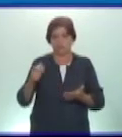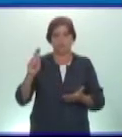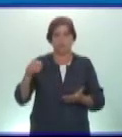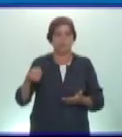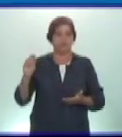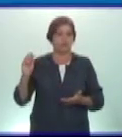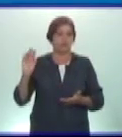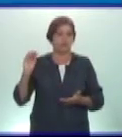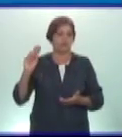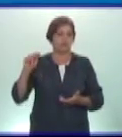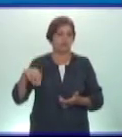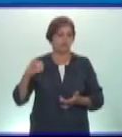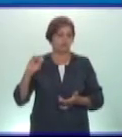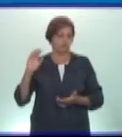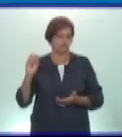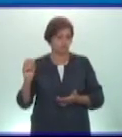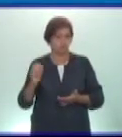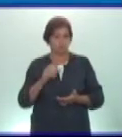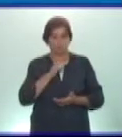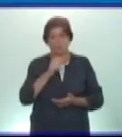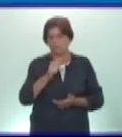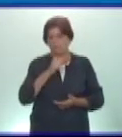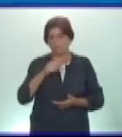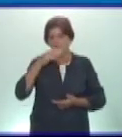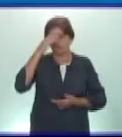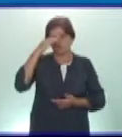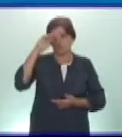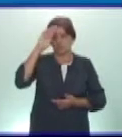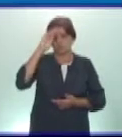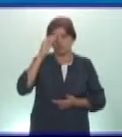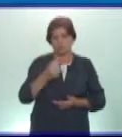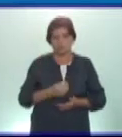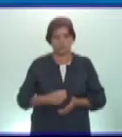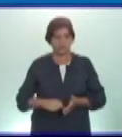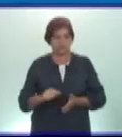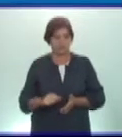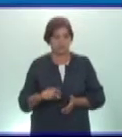Rodríguez, escritor y periodista cubano, nacido en el año